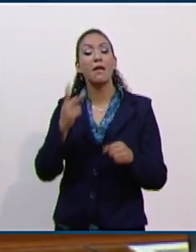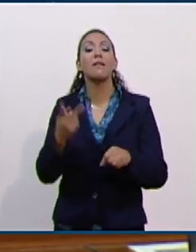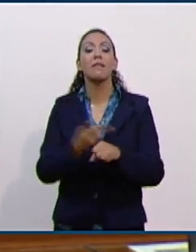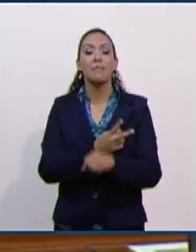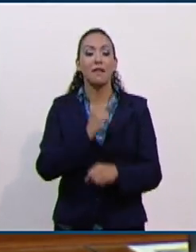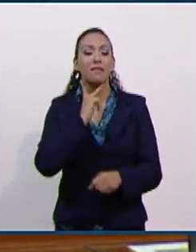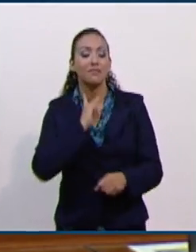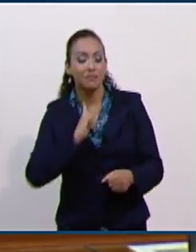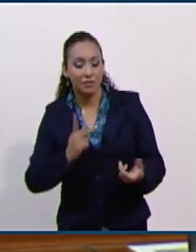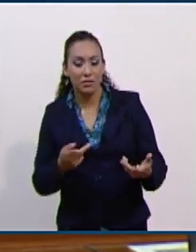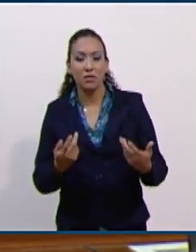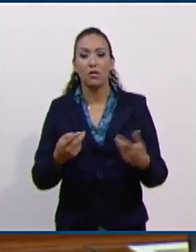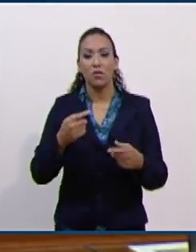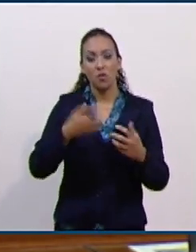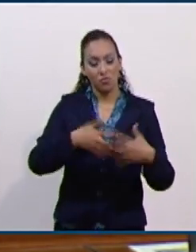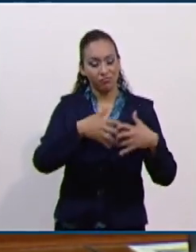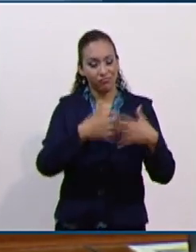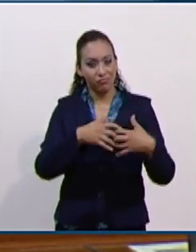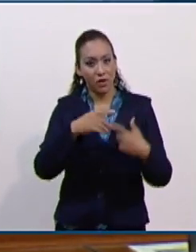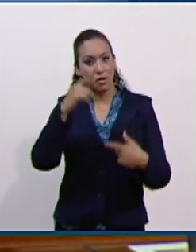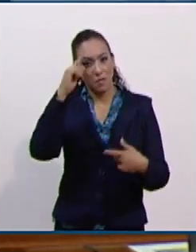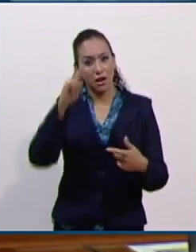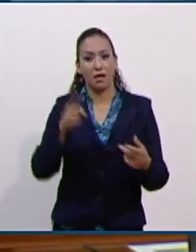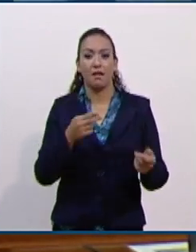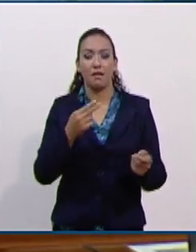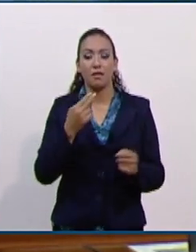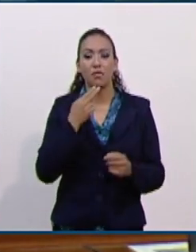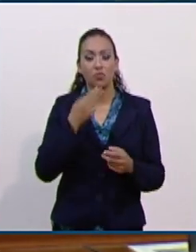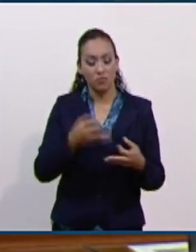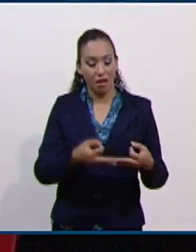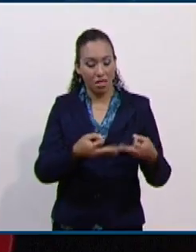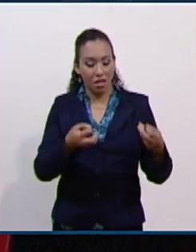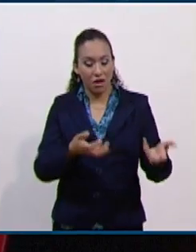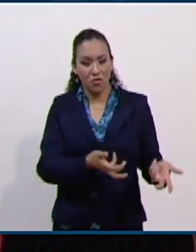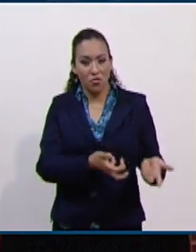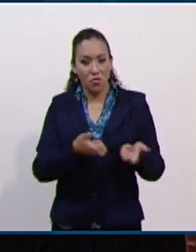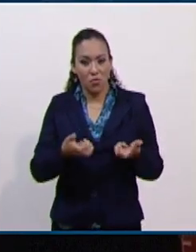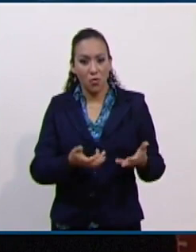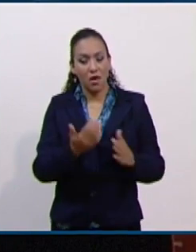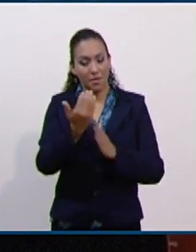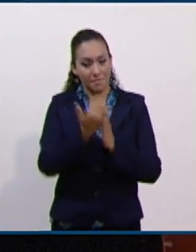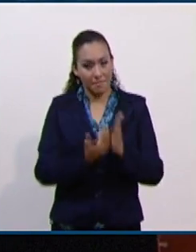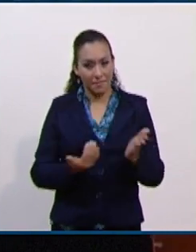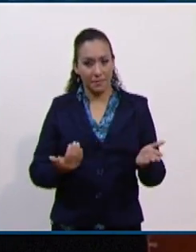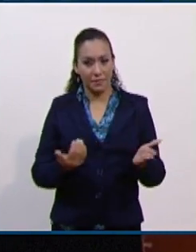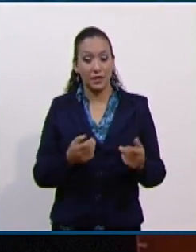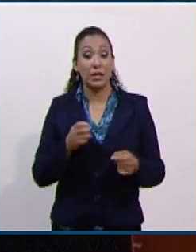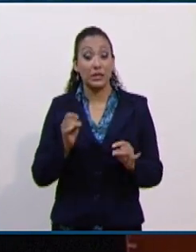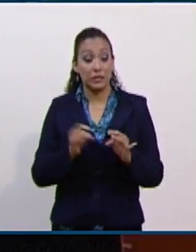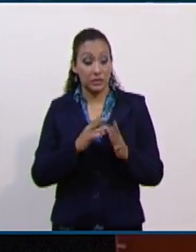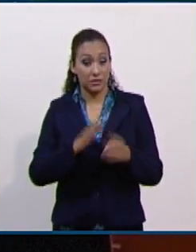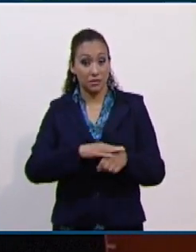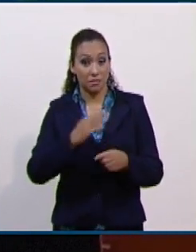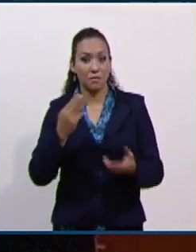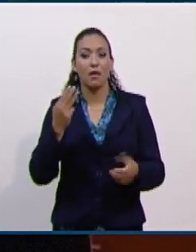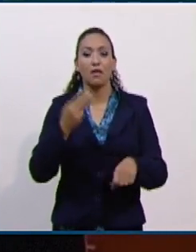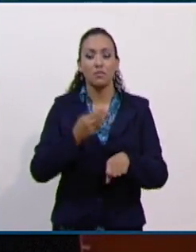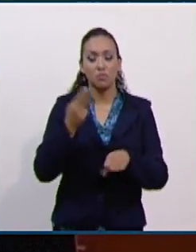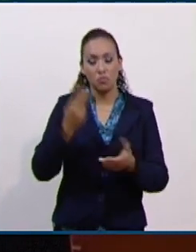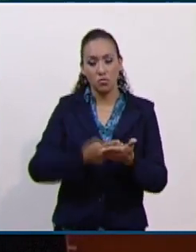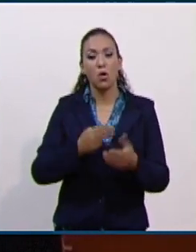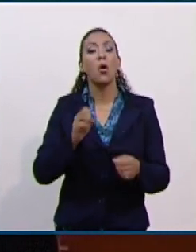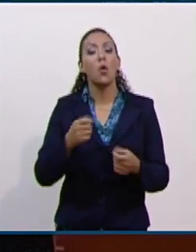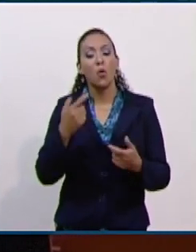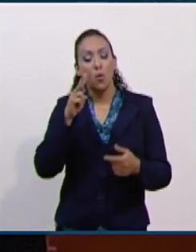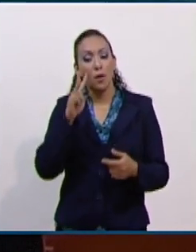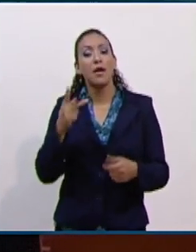establecer contribuciones sobre el aprovechamiento y explotación de los recursos naturales, así como para imponer contribuciones especiales sobre gasolina y